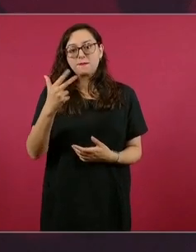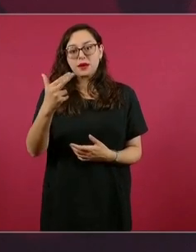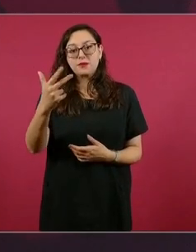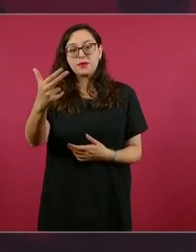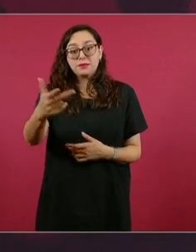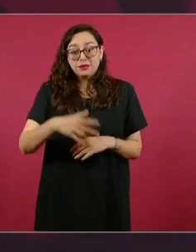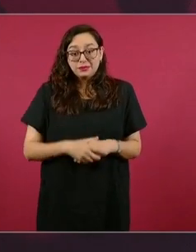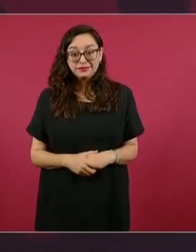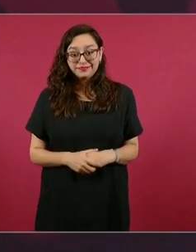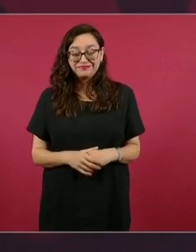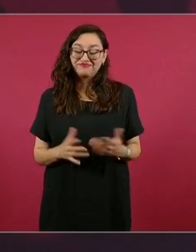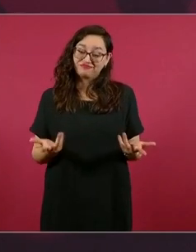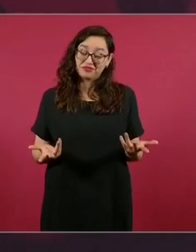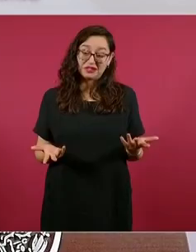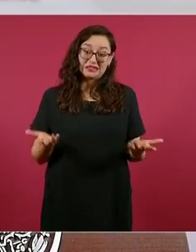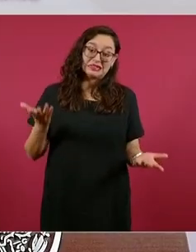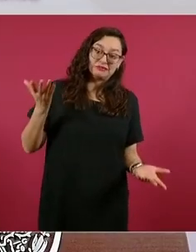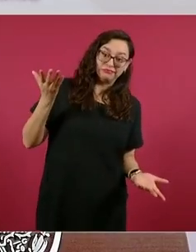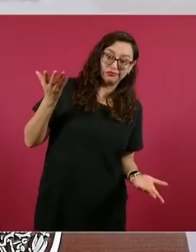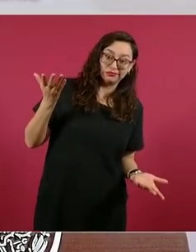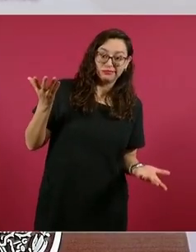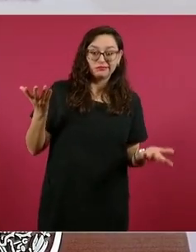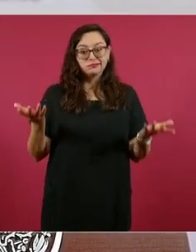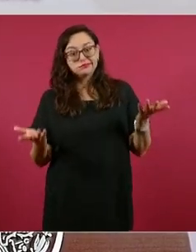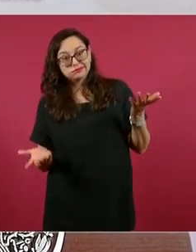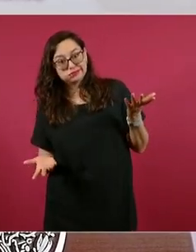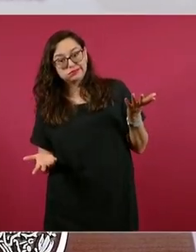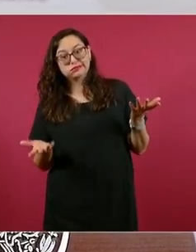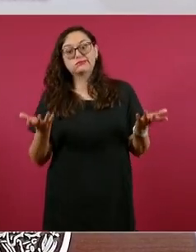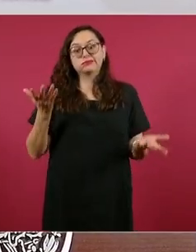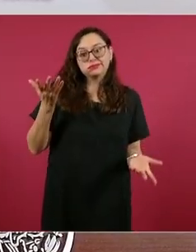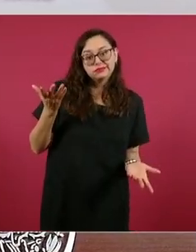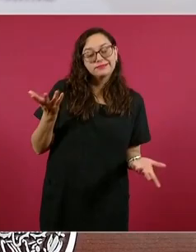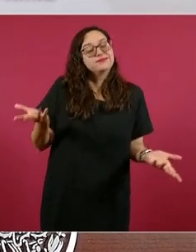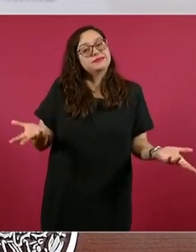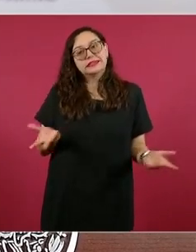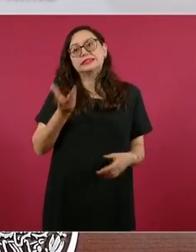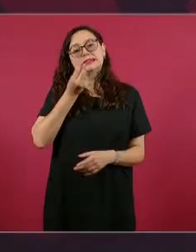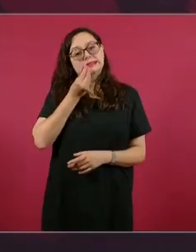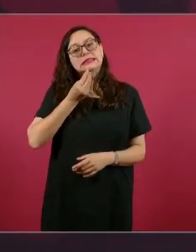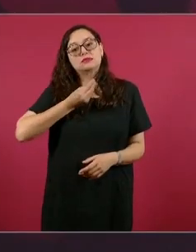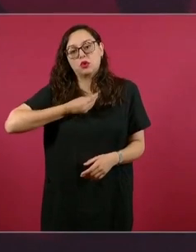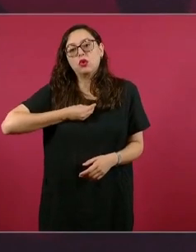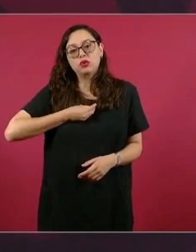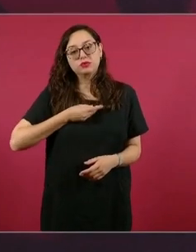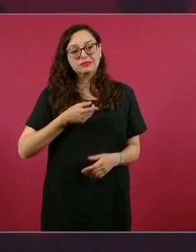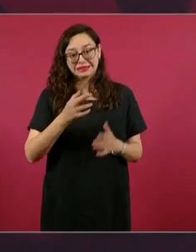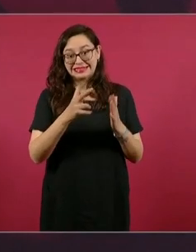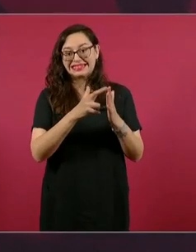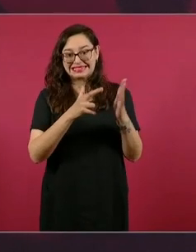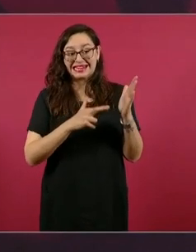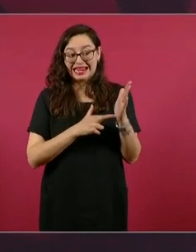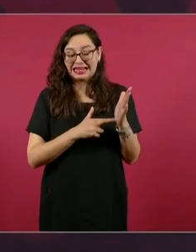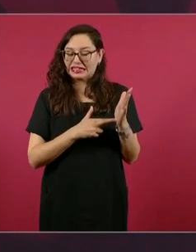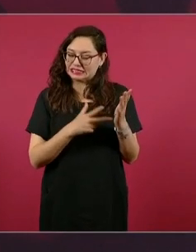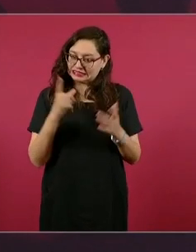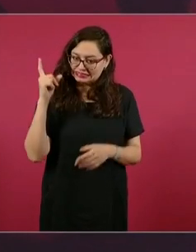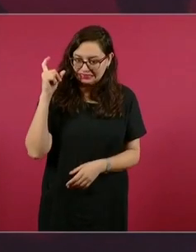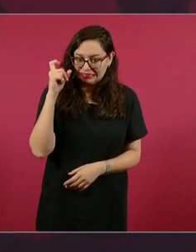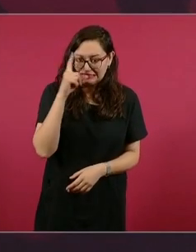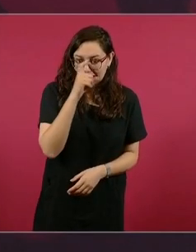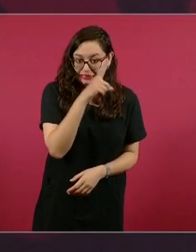Es un precio que hay que pagar, porque es muy importante